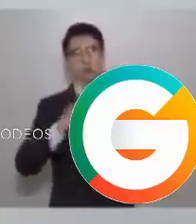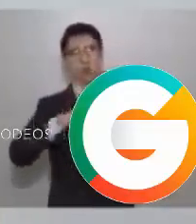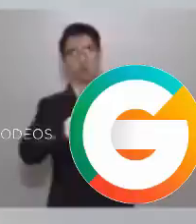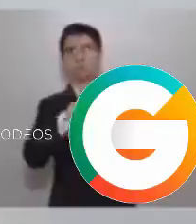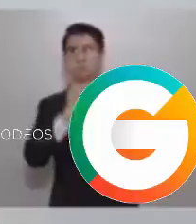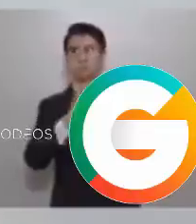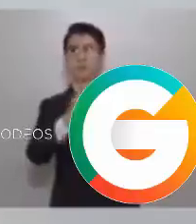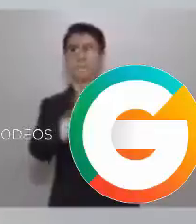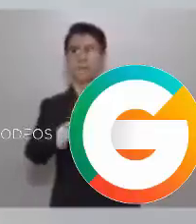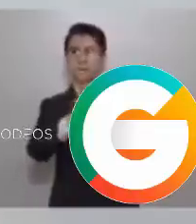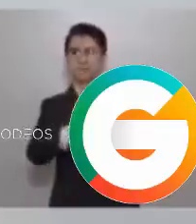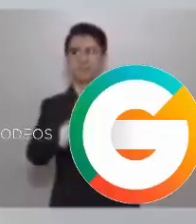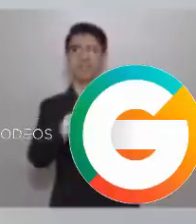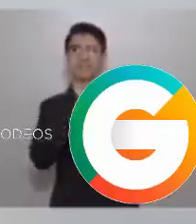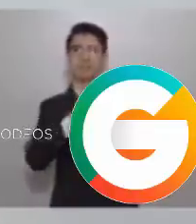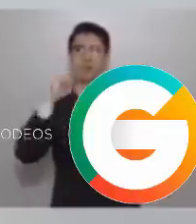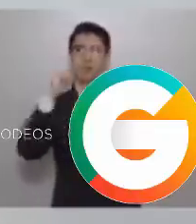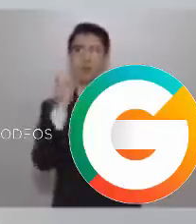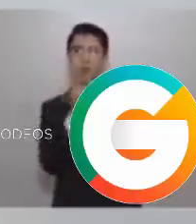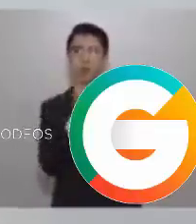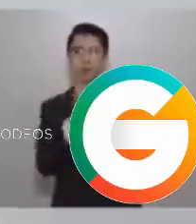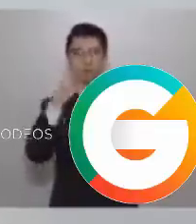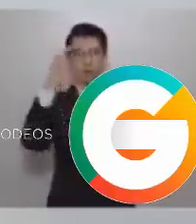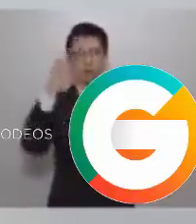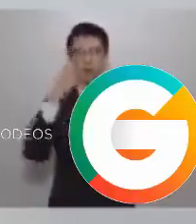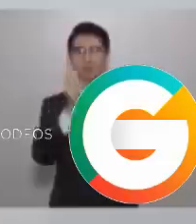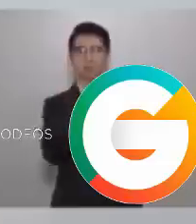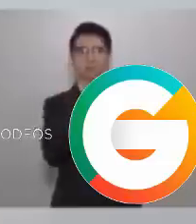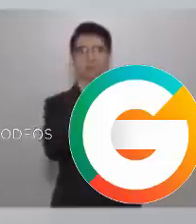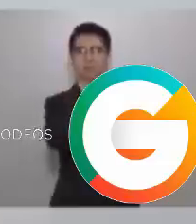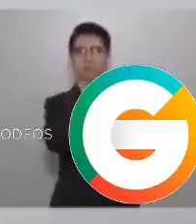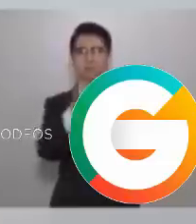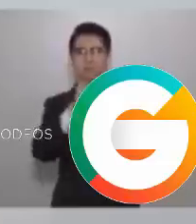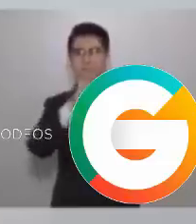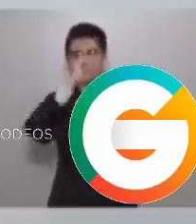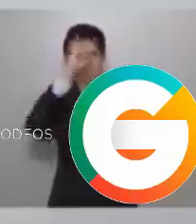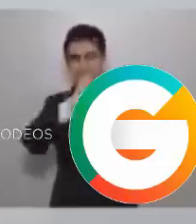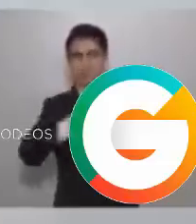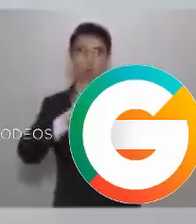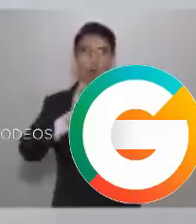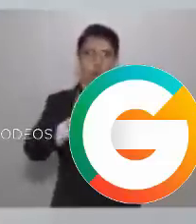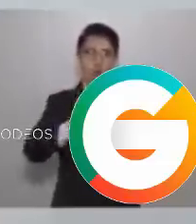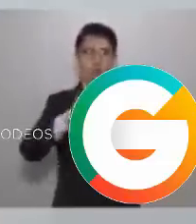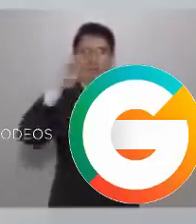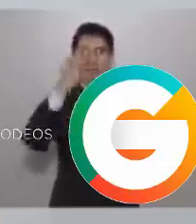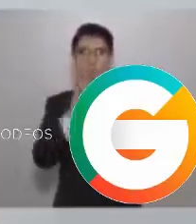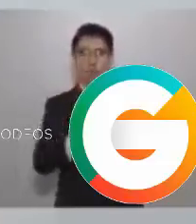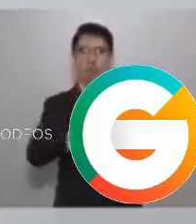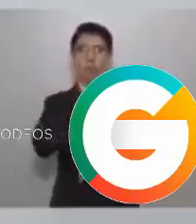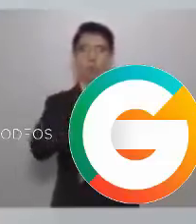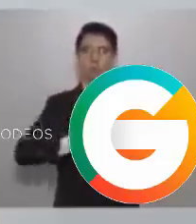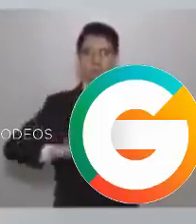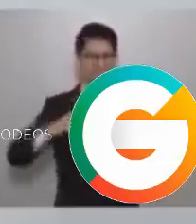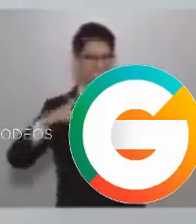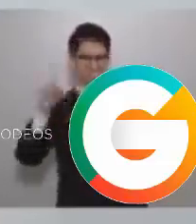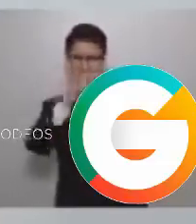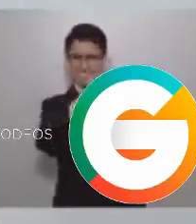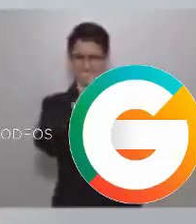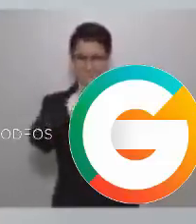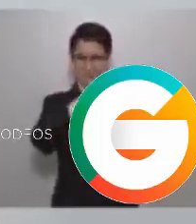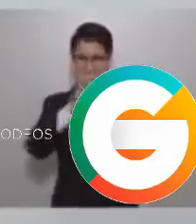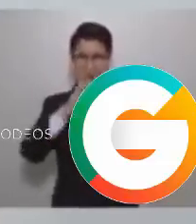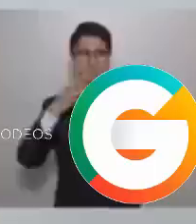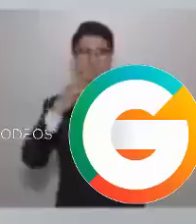muy particulares que tenemos que atender conjuntamente y sumando esfuerzos municipio con estado, y para poder seguir sumando y